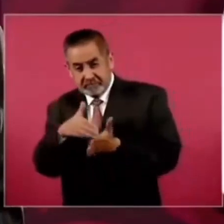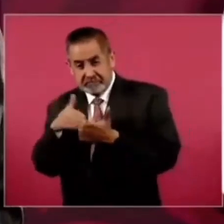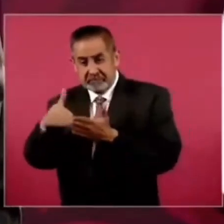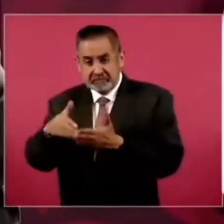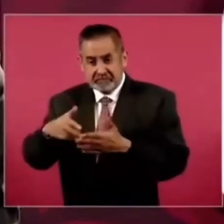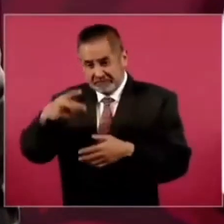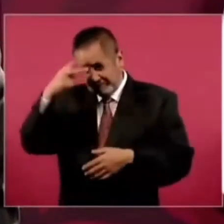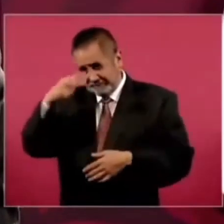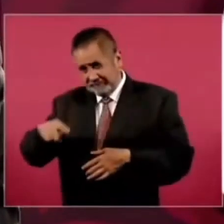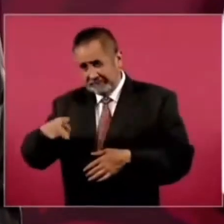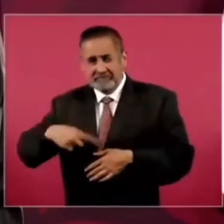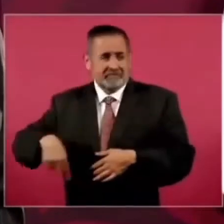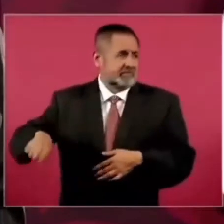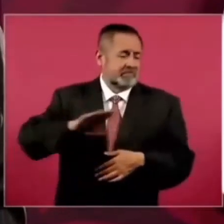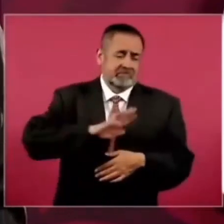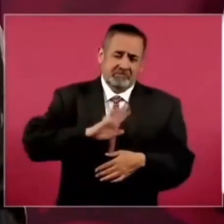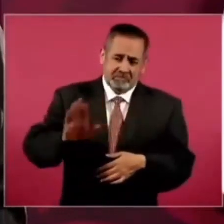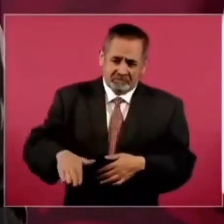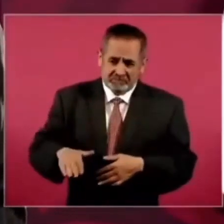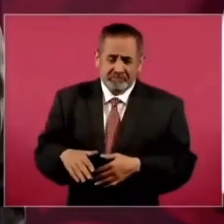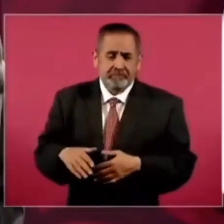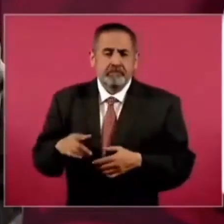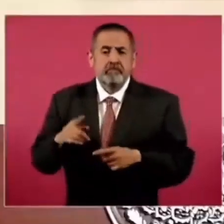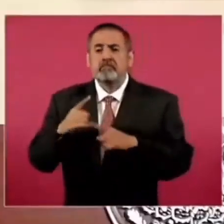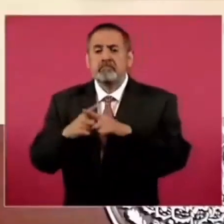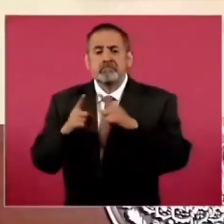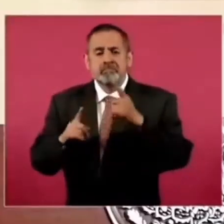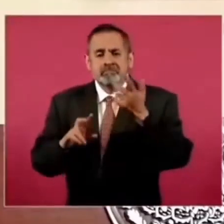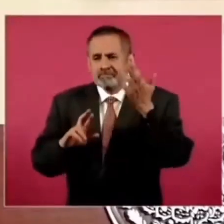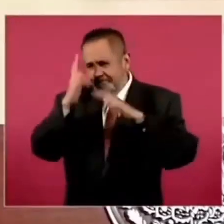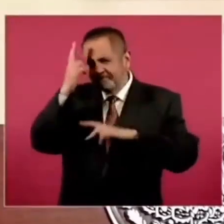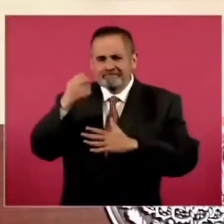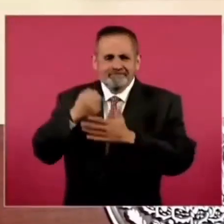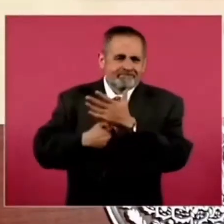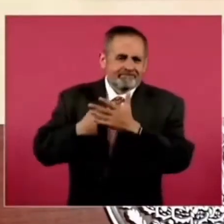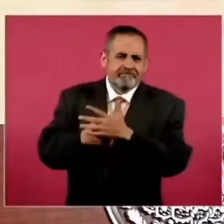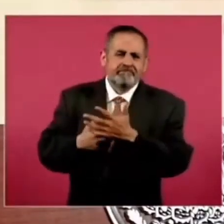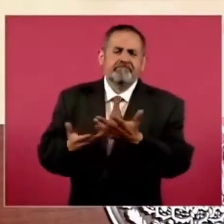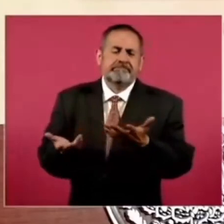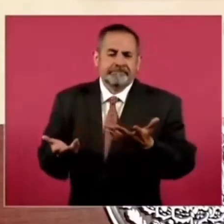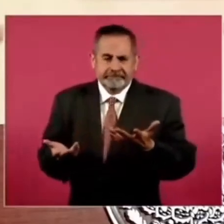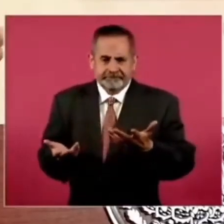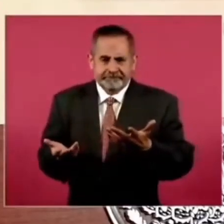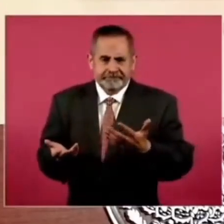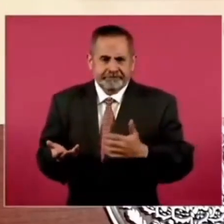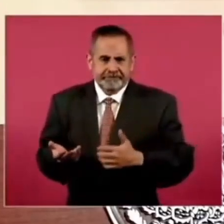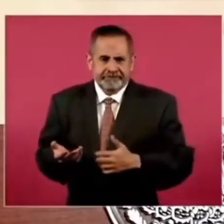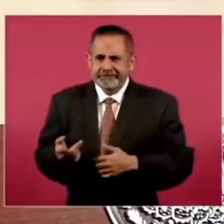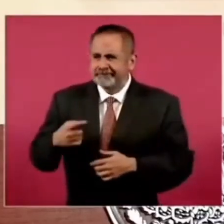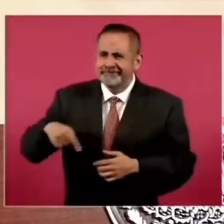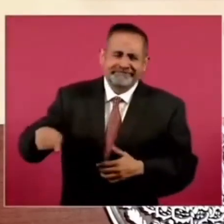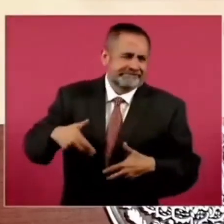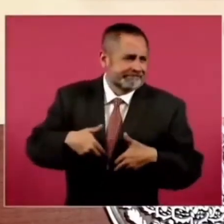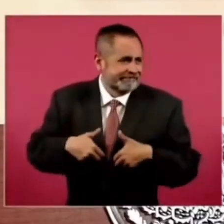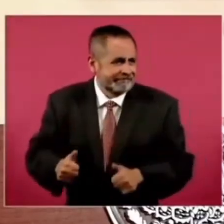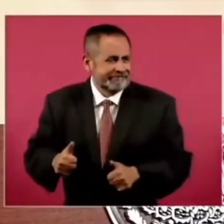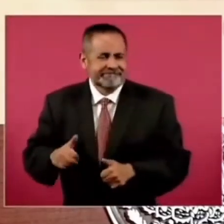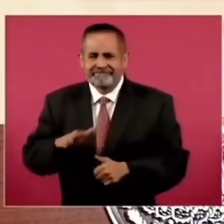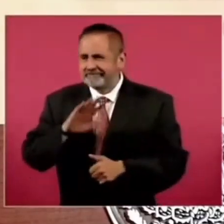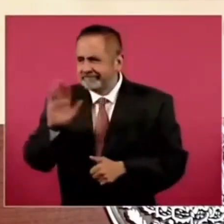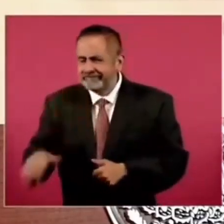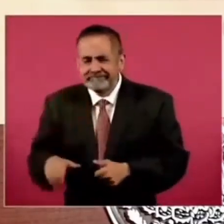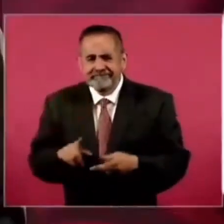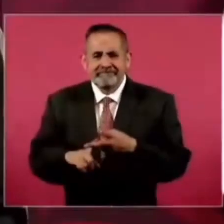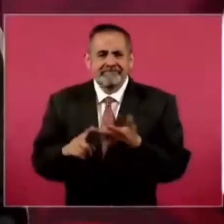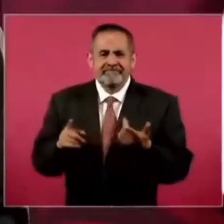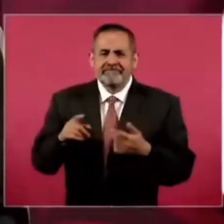de mexicanos que perdieron la vida por la violencia, por el hambre,